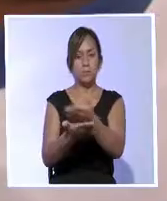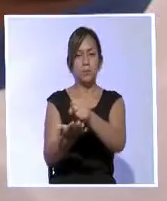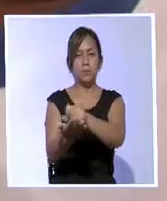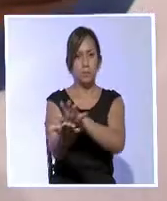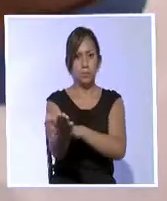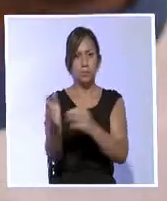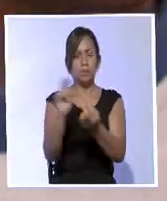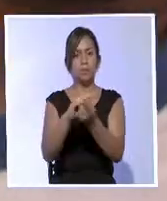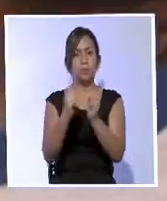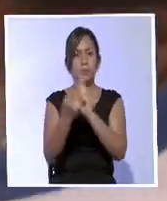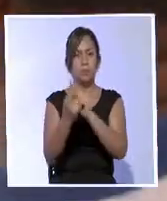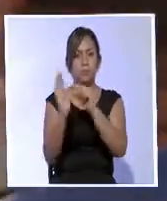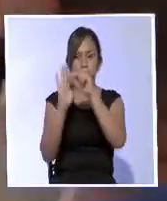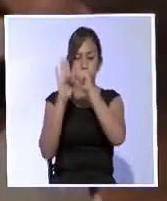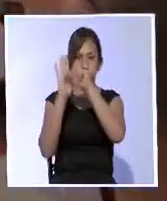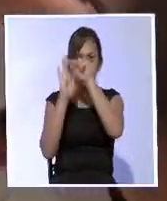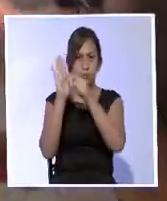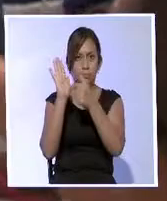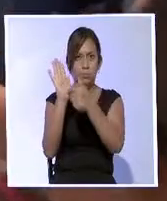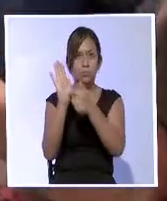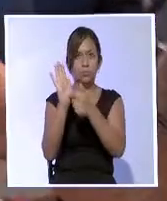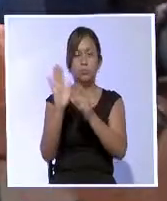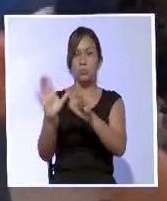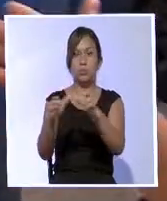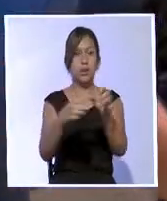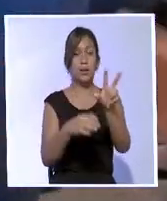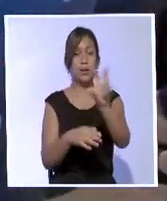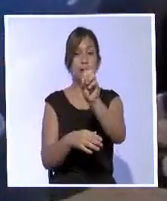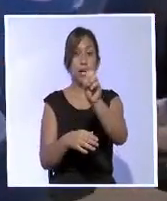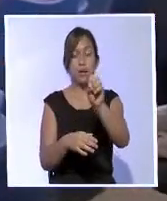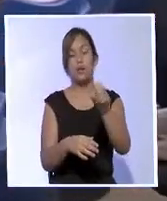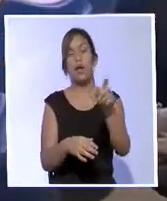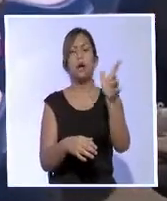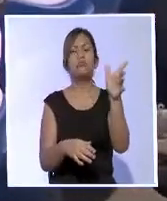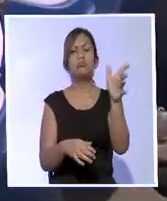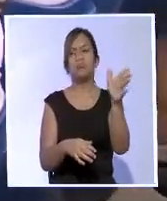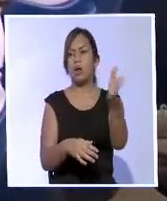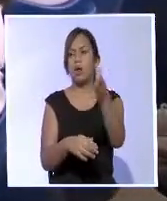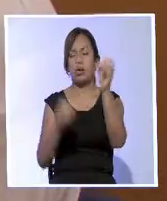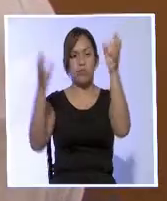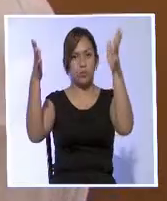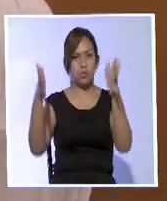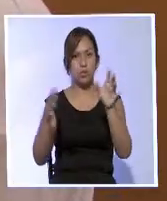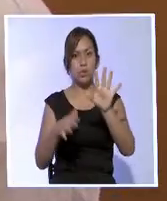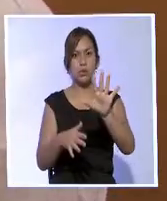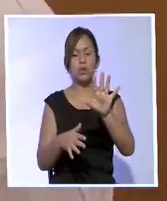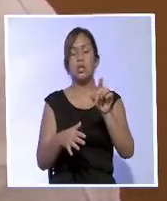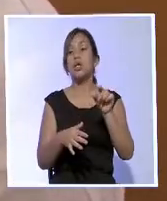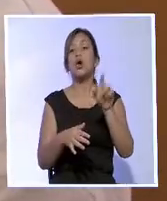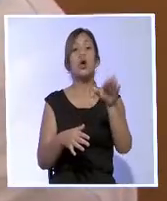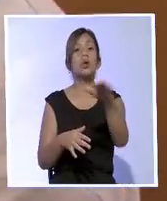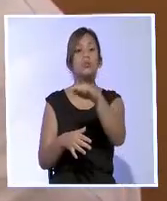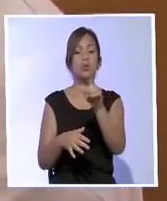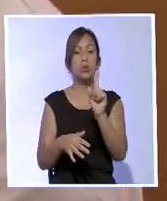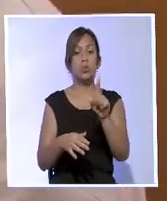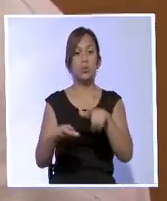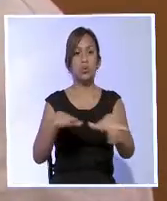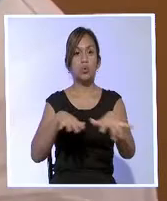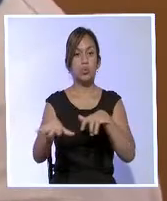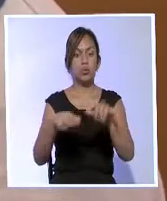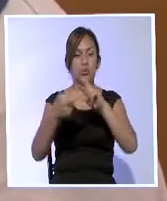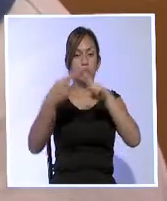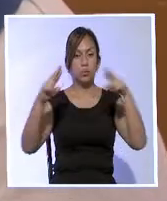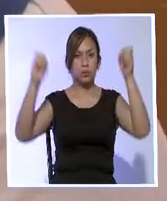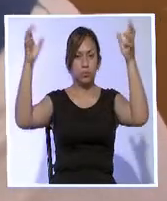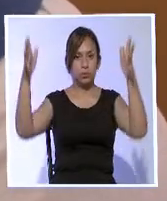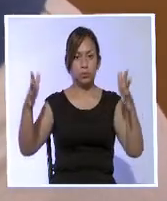cada una de las mesas estuvo conformada por 30 docentes 5 estudiantes y 5 padres de familia un asambleísta y un coordinador de la red de maestros